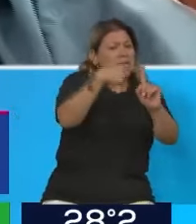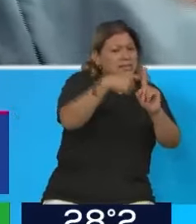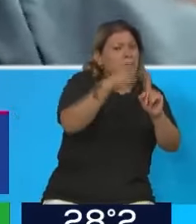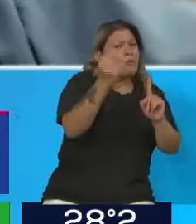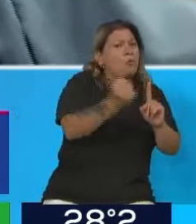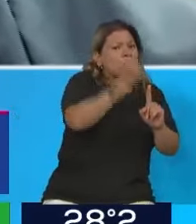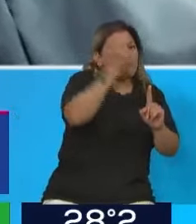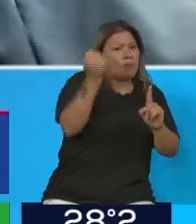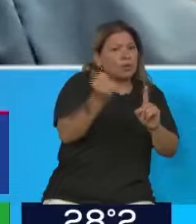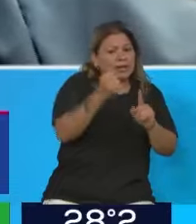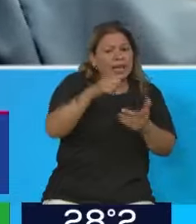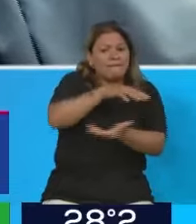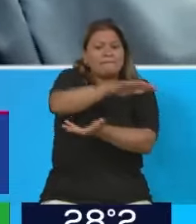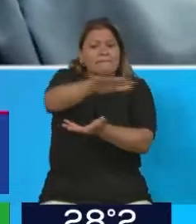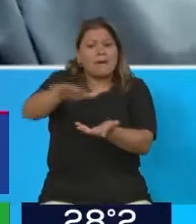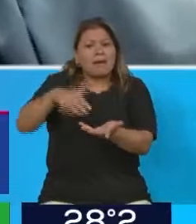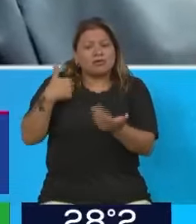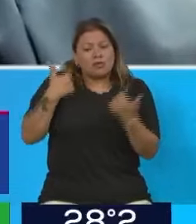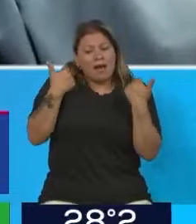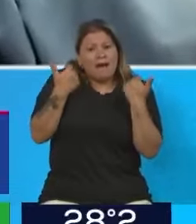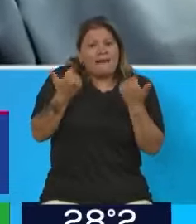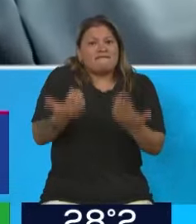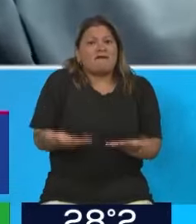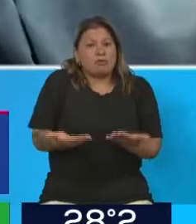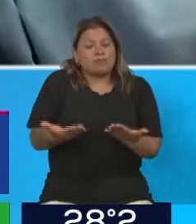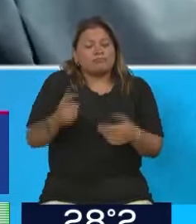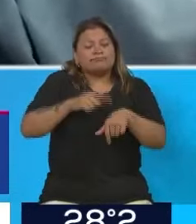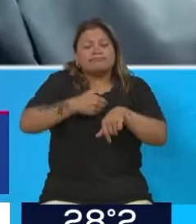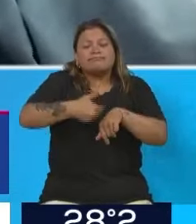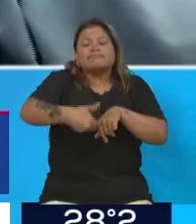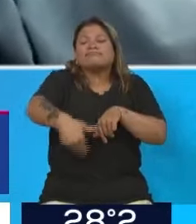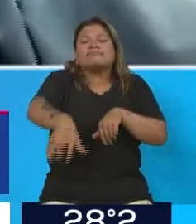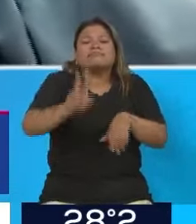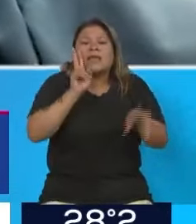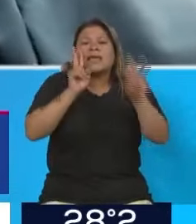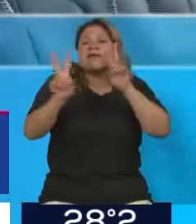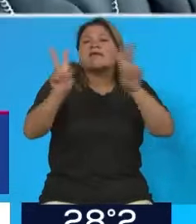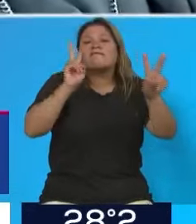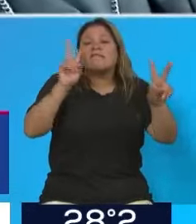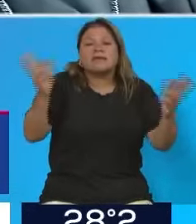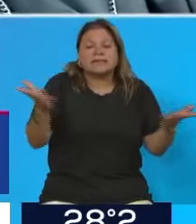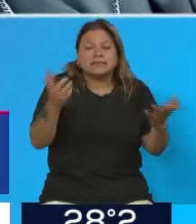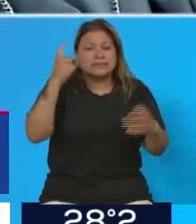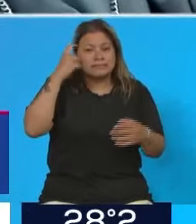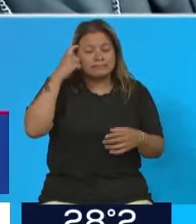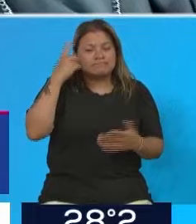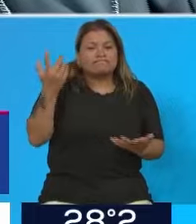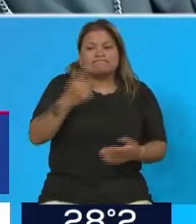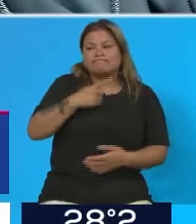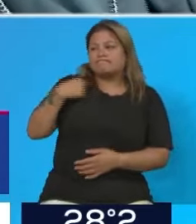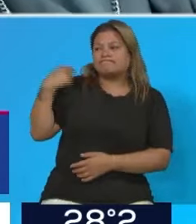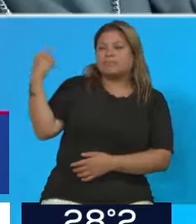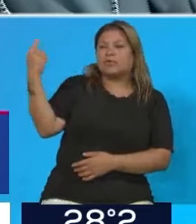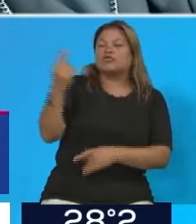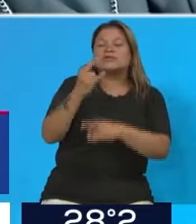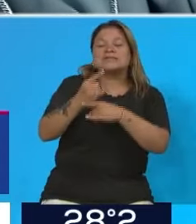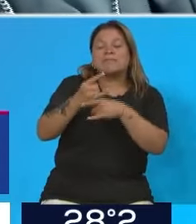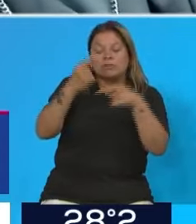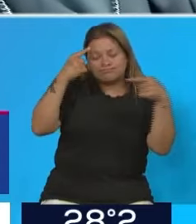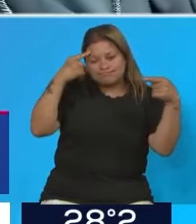desde qué lugar usted observa este próximo tiempo que viene bueno nosotros en realidad buscamos siempre el